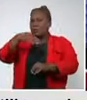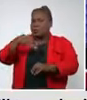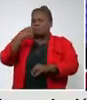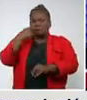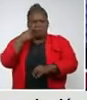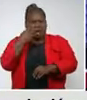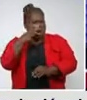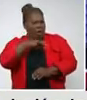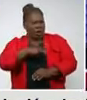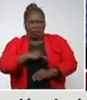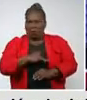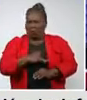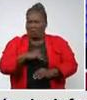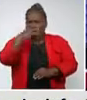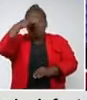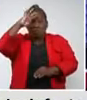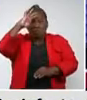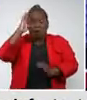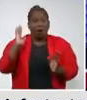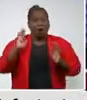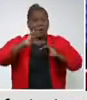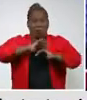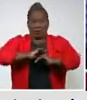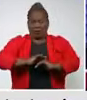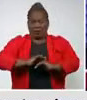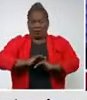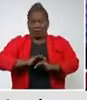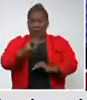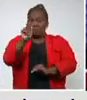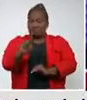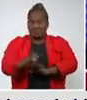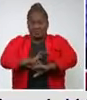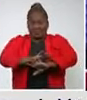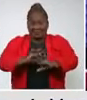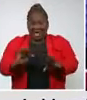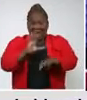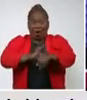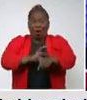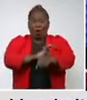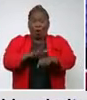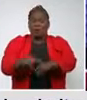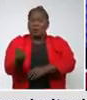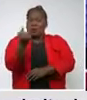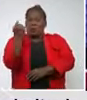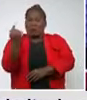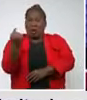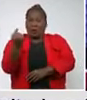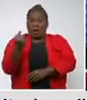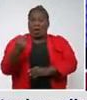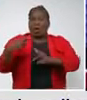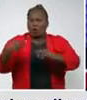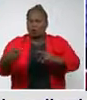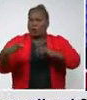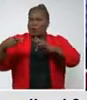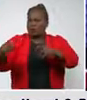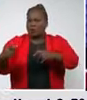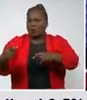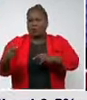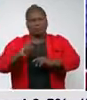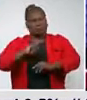casos reinfectados que después de curado pues han vuelto a tener una infección. Hay veces que